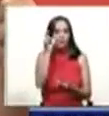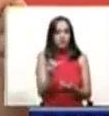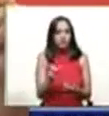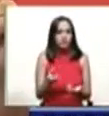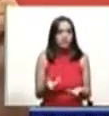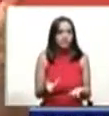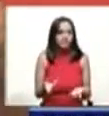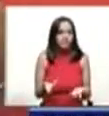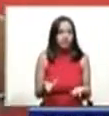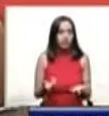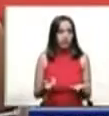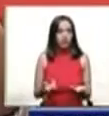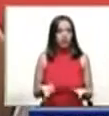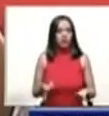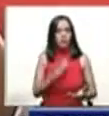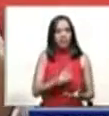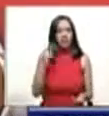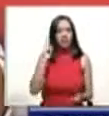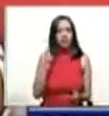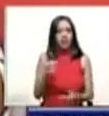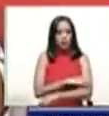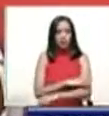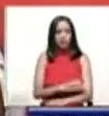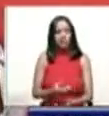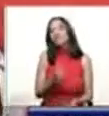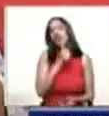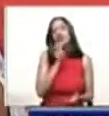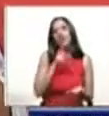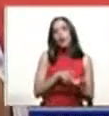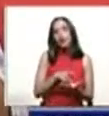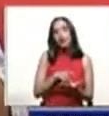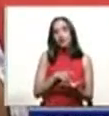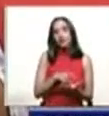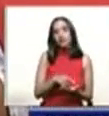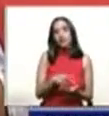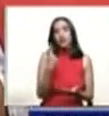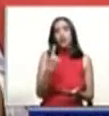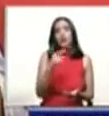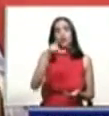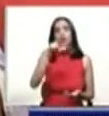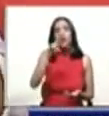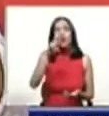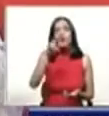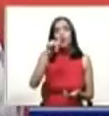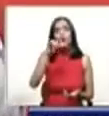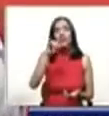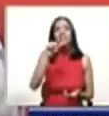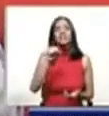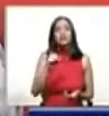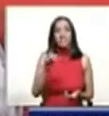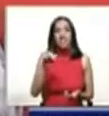Rómulo Gallegos es lo mismo. Pero ¿quiénes están en el golpe de Estado? Fíjense esto. Luis Michelena en la conspiración,